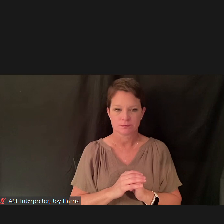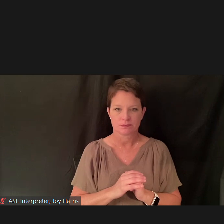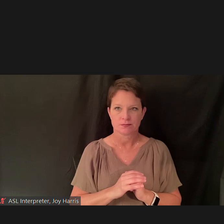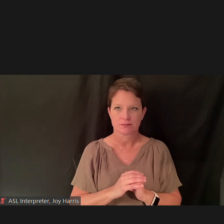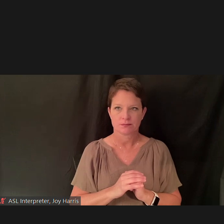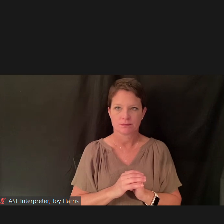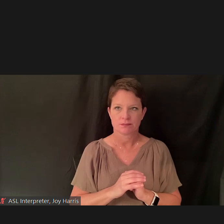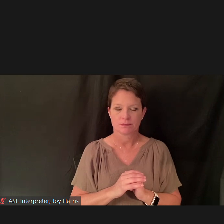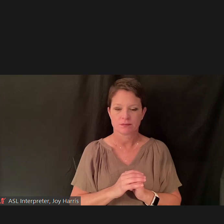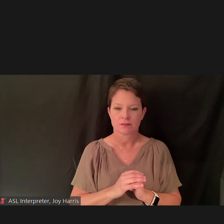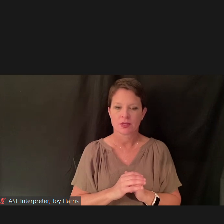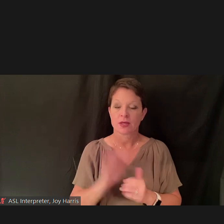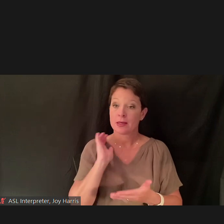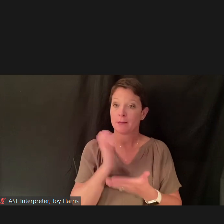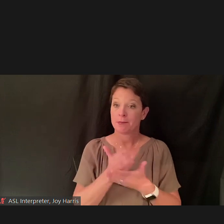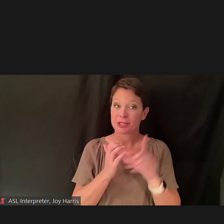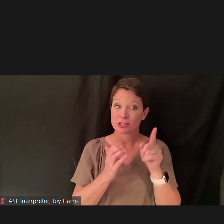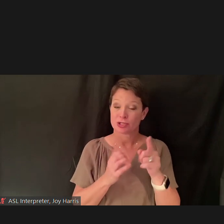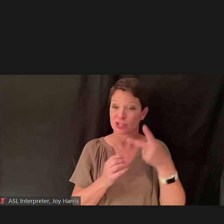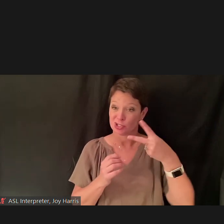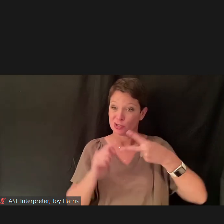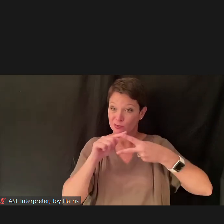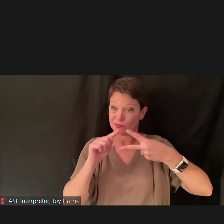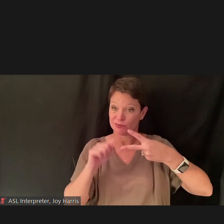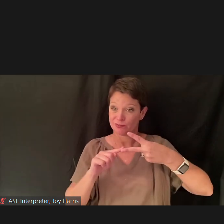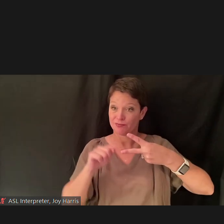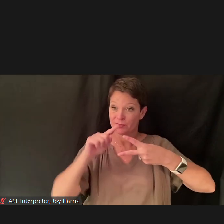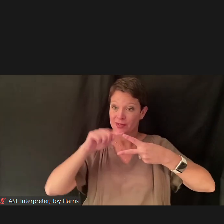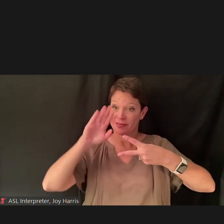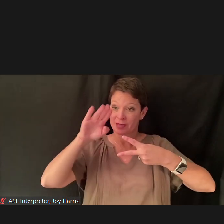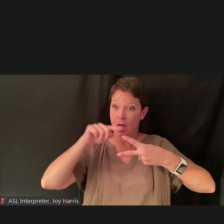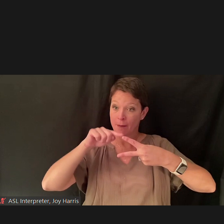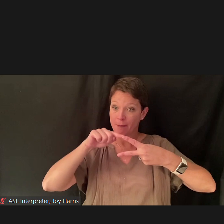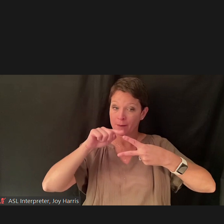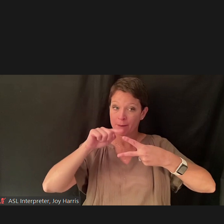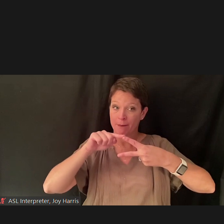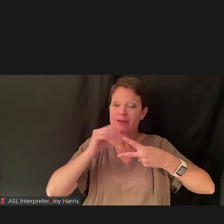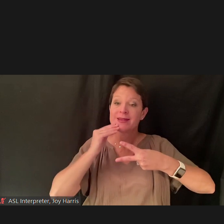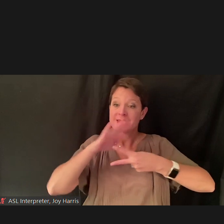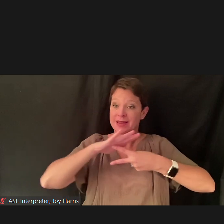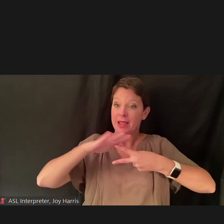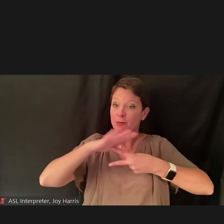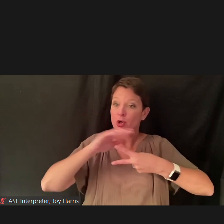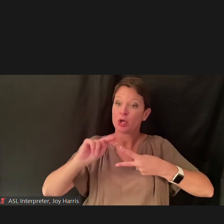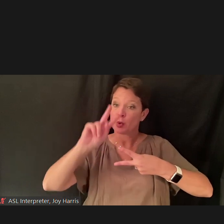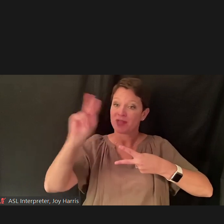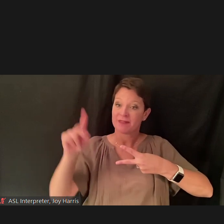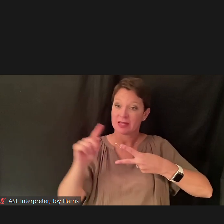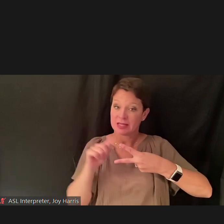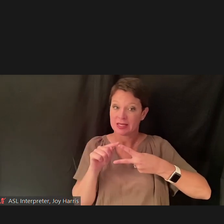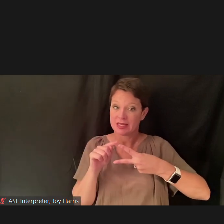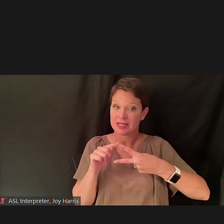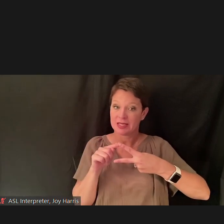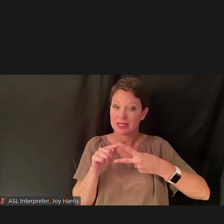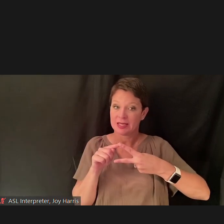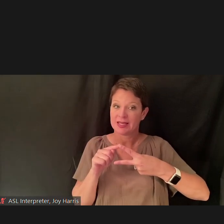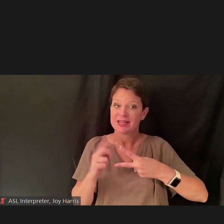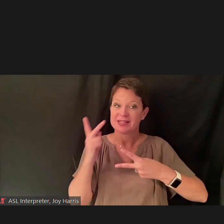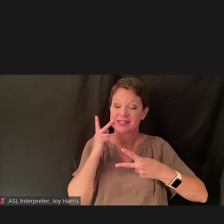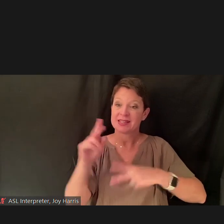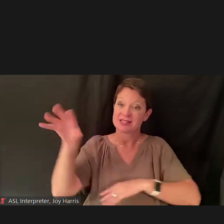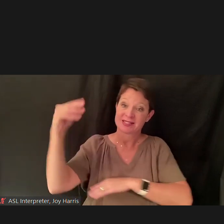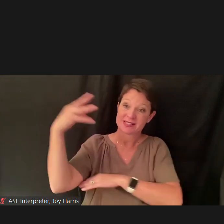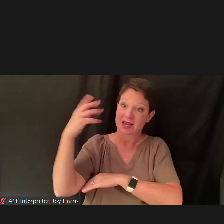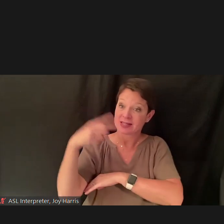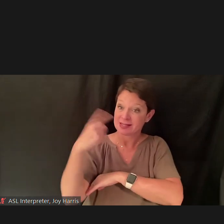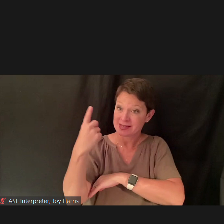So this is a picture, two pictures. The first at the top is a neighborhood in Northley. You'll see it looks like a sunny day.